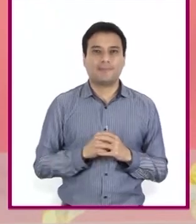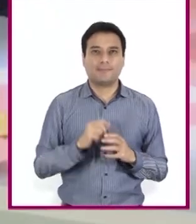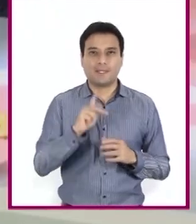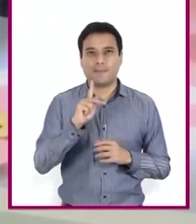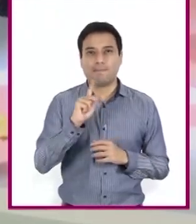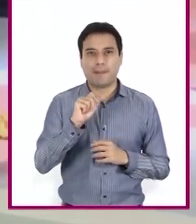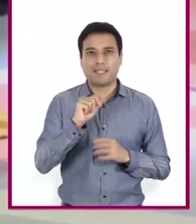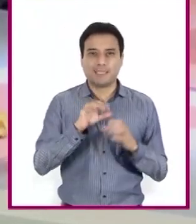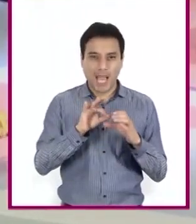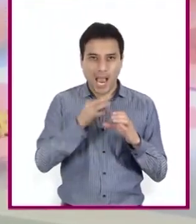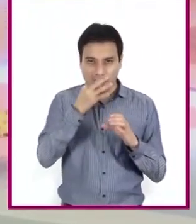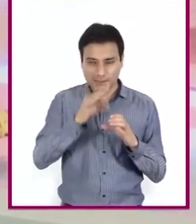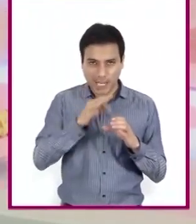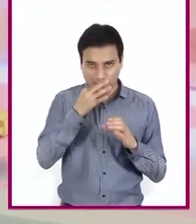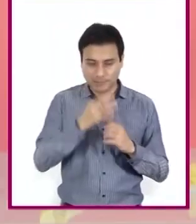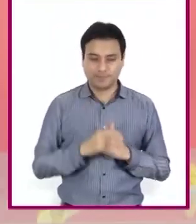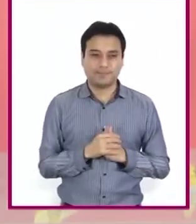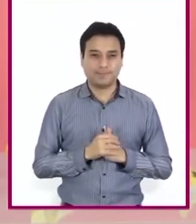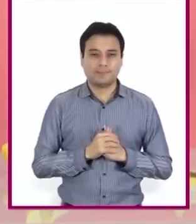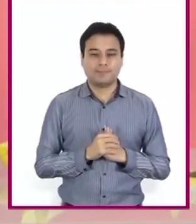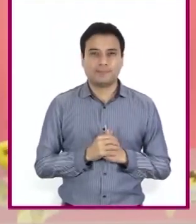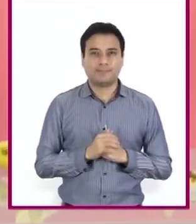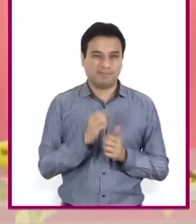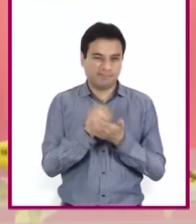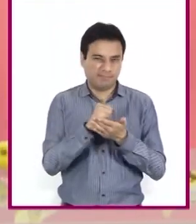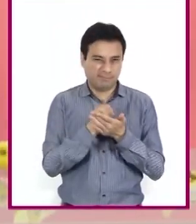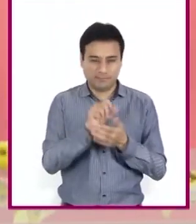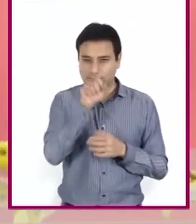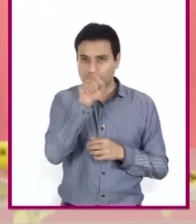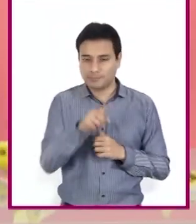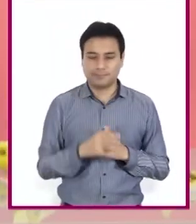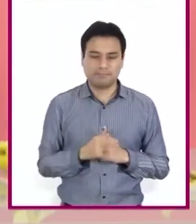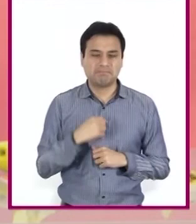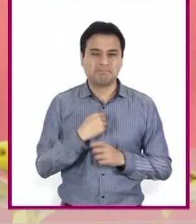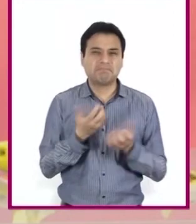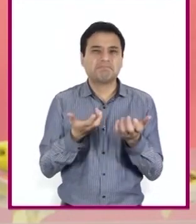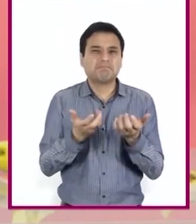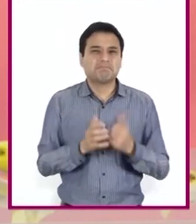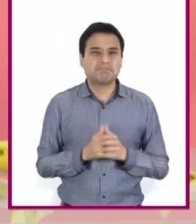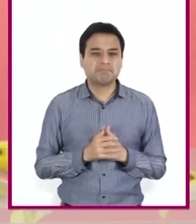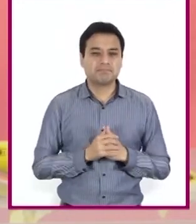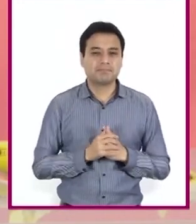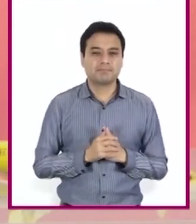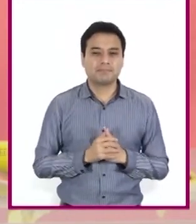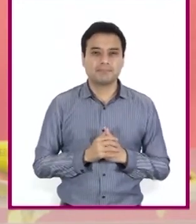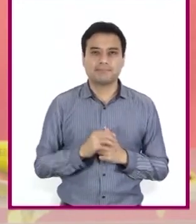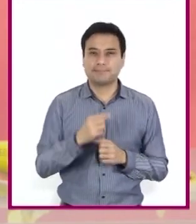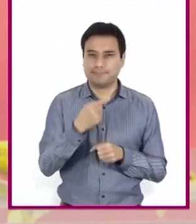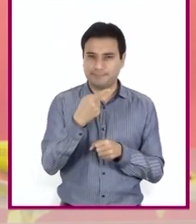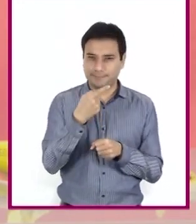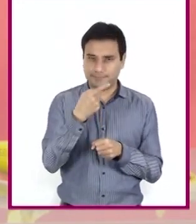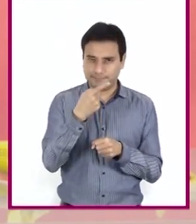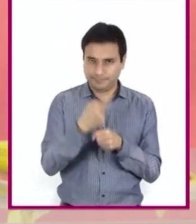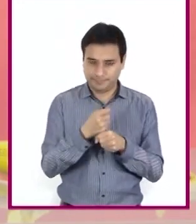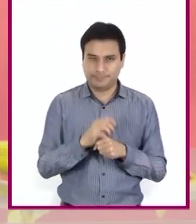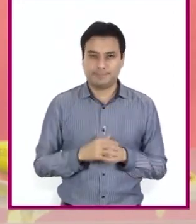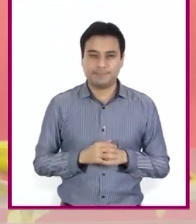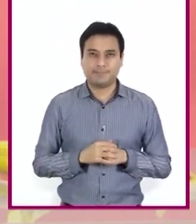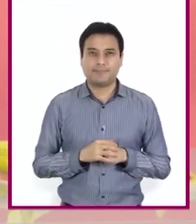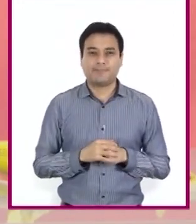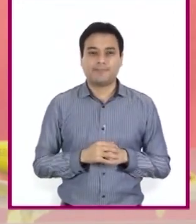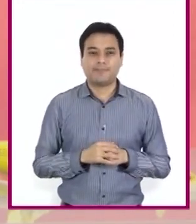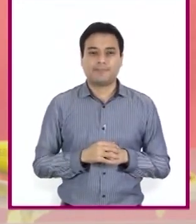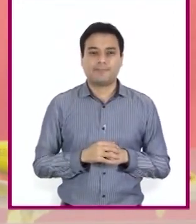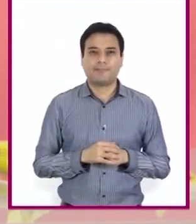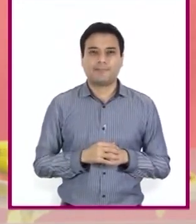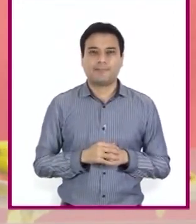vamos a triturar. ¿Qué vamos a hacer? Primero tenemos que agregar la manteca